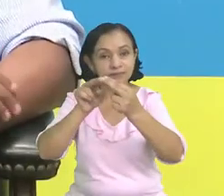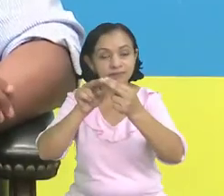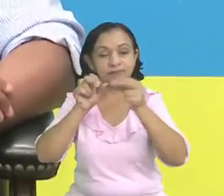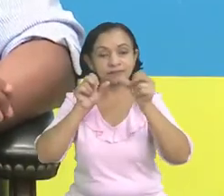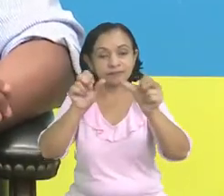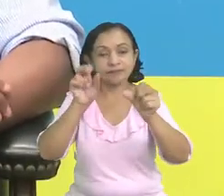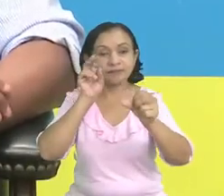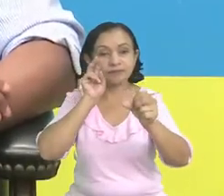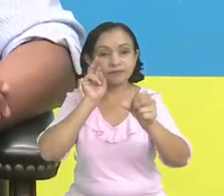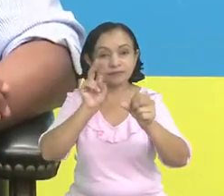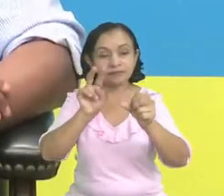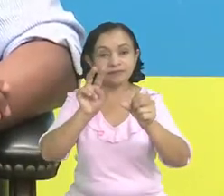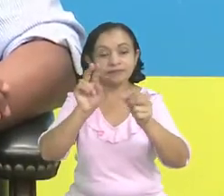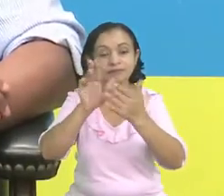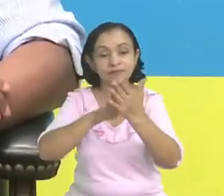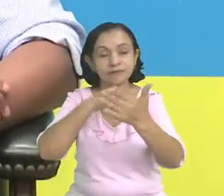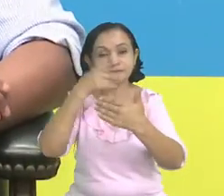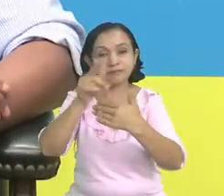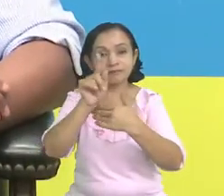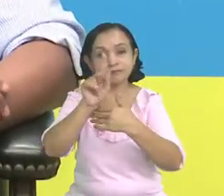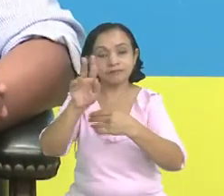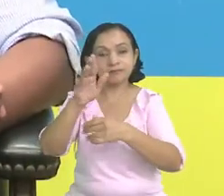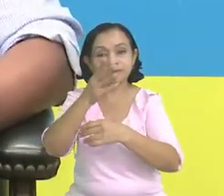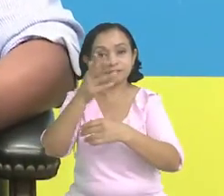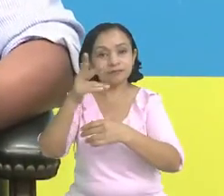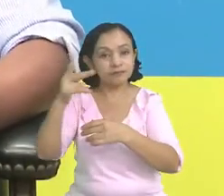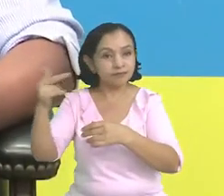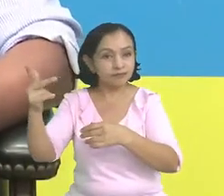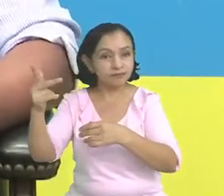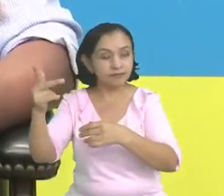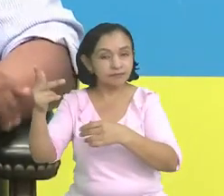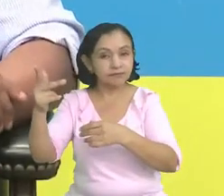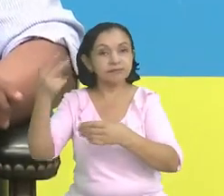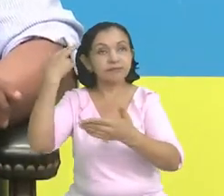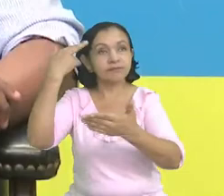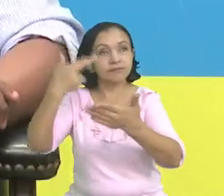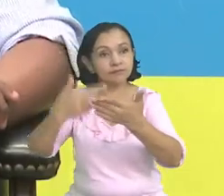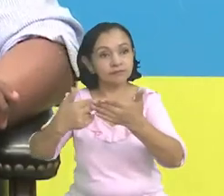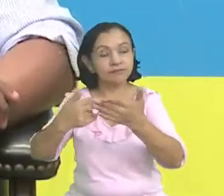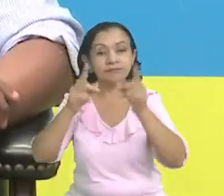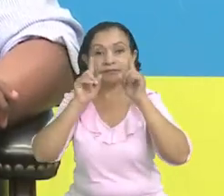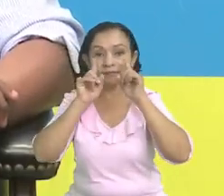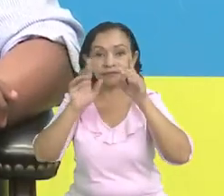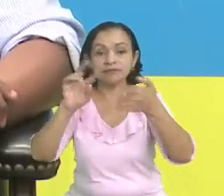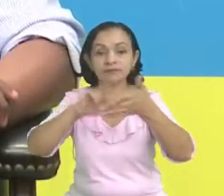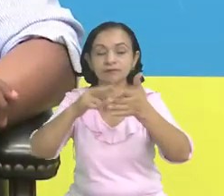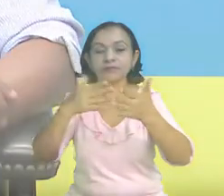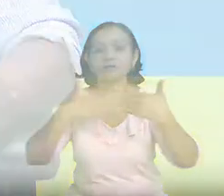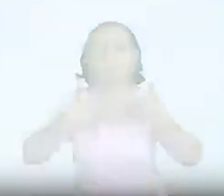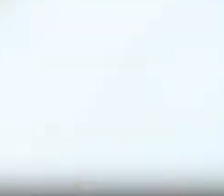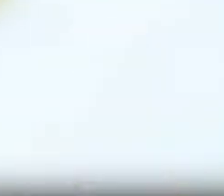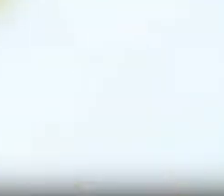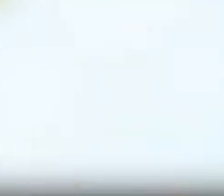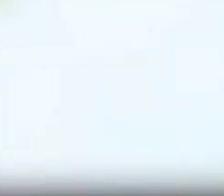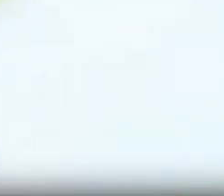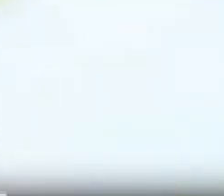que continúe en la excelente programación del canal parlamentario. Y recuerde que prevenir también es salud.